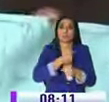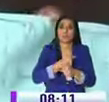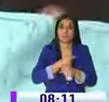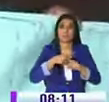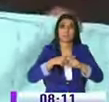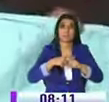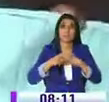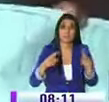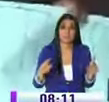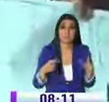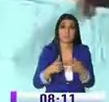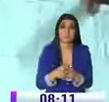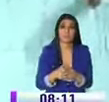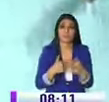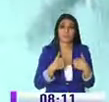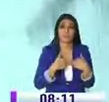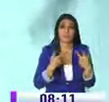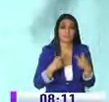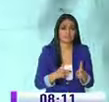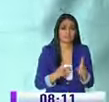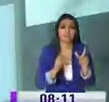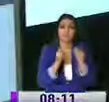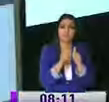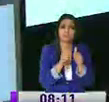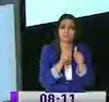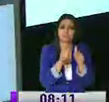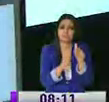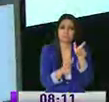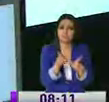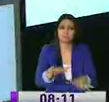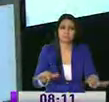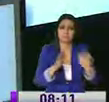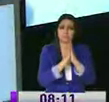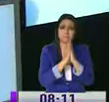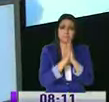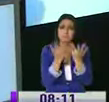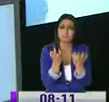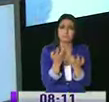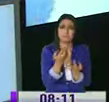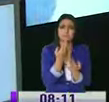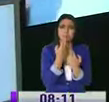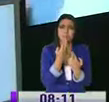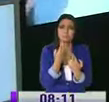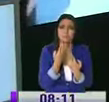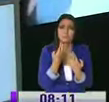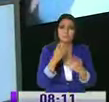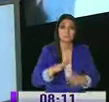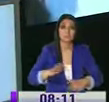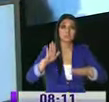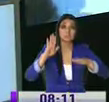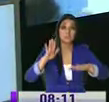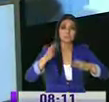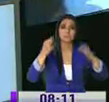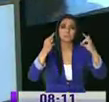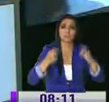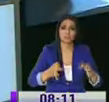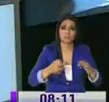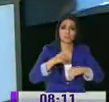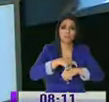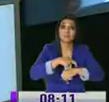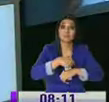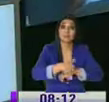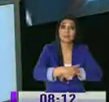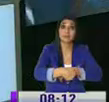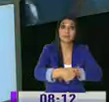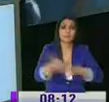aquí yo me uno a la exigencia de los moradores queremos respuestas queremos que las promesas se cumplan y estos tiempos estimados